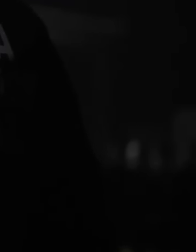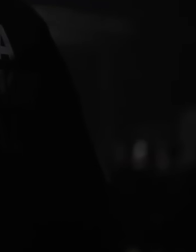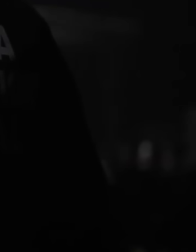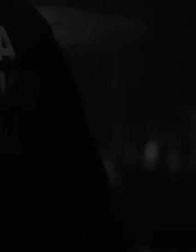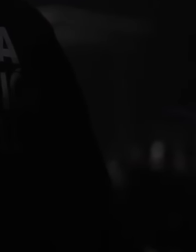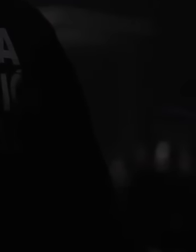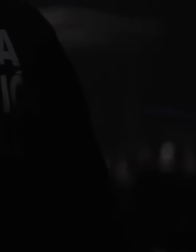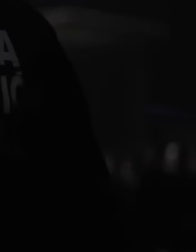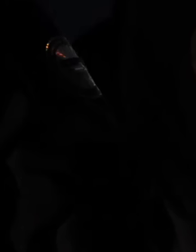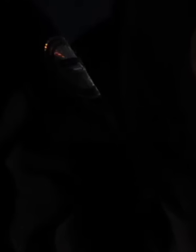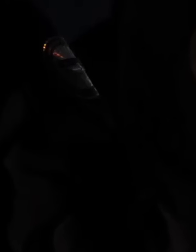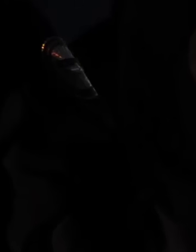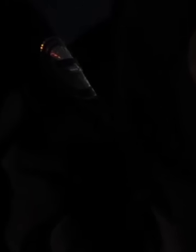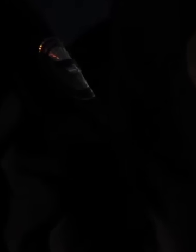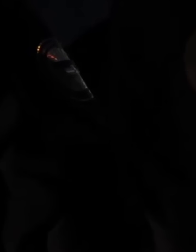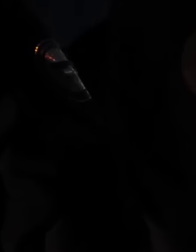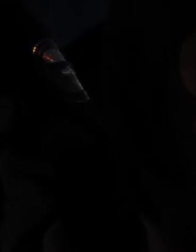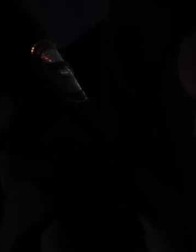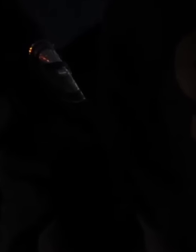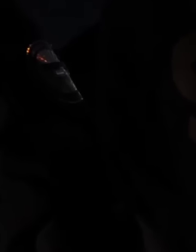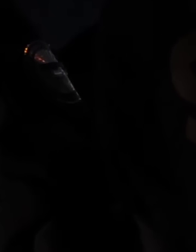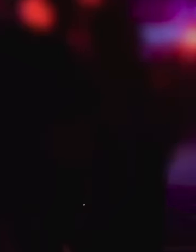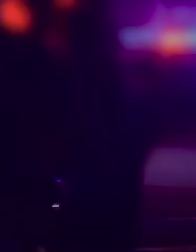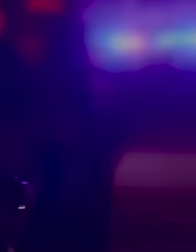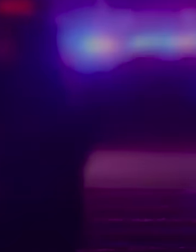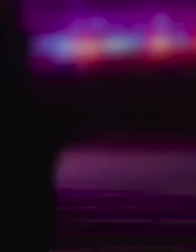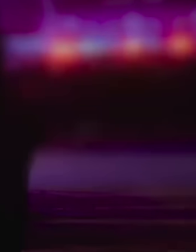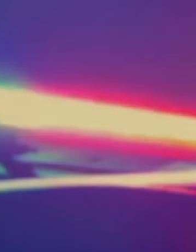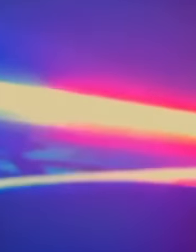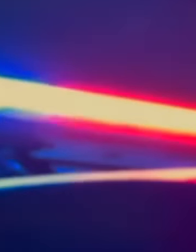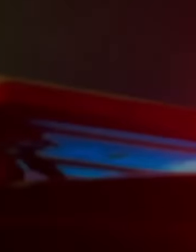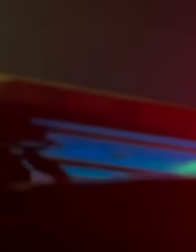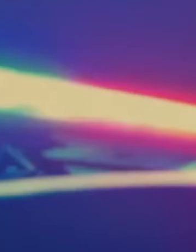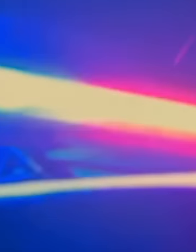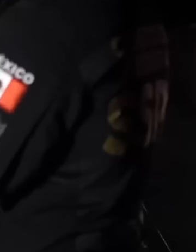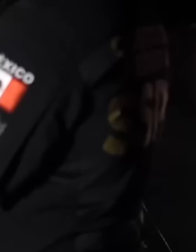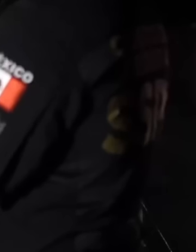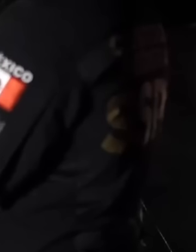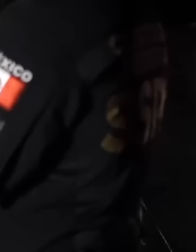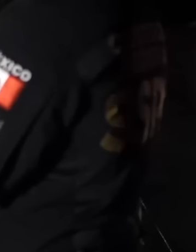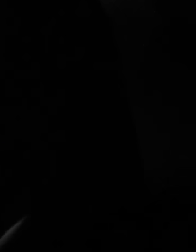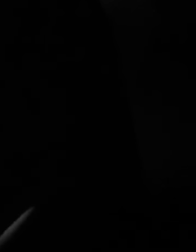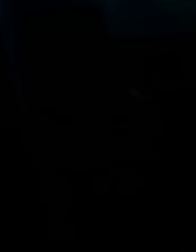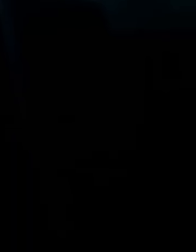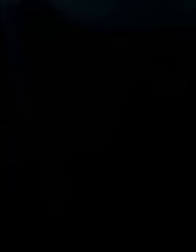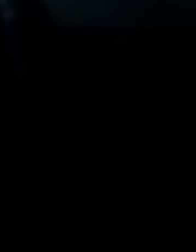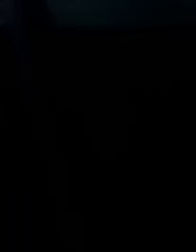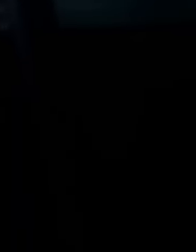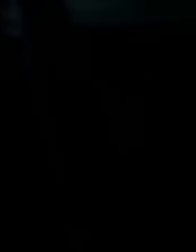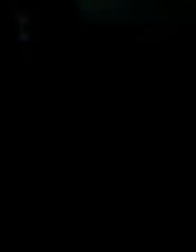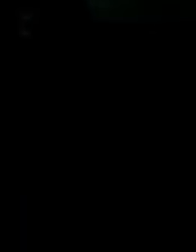funciona. Menos ruido, más estrategia y, sobre todo, resultados contundentes para la seguridad de